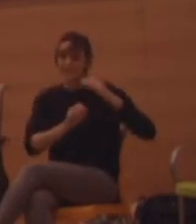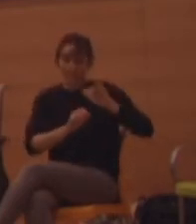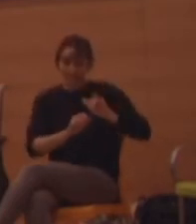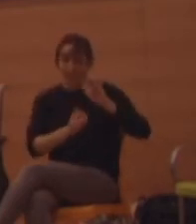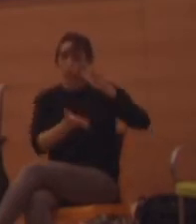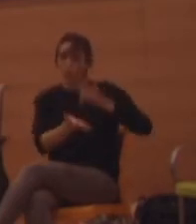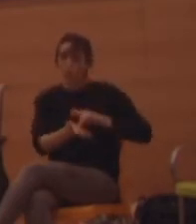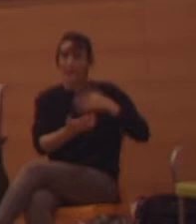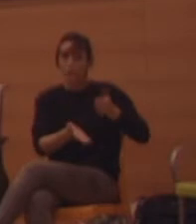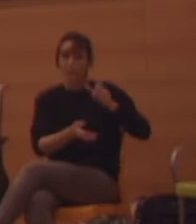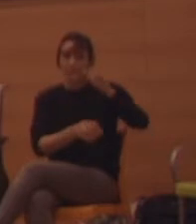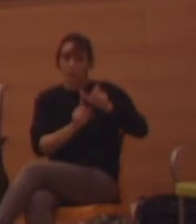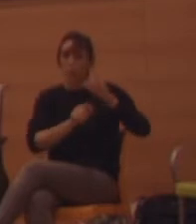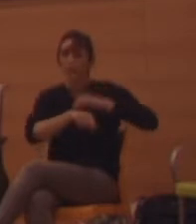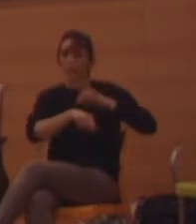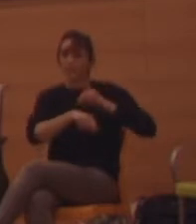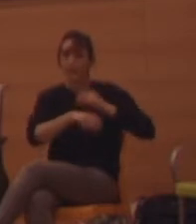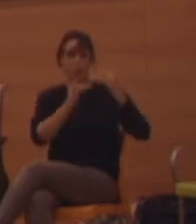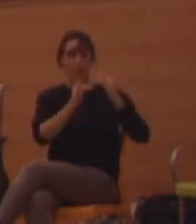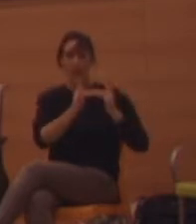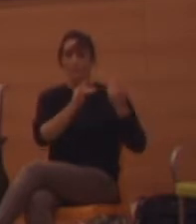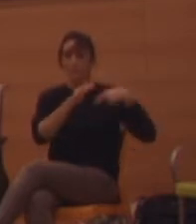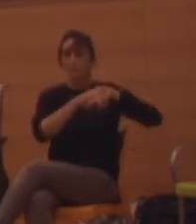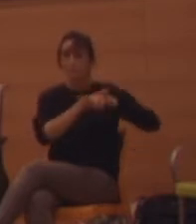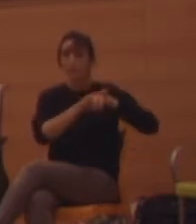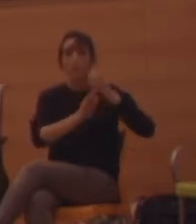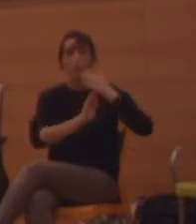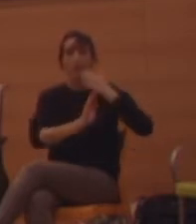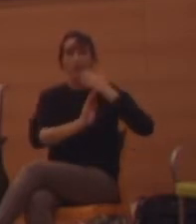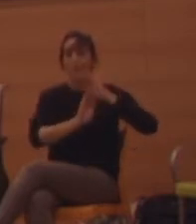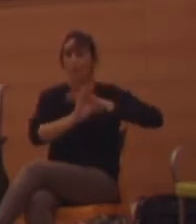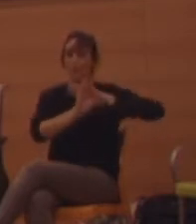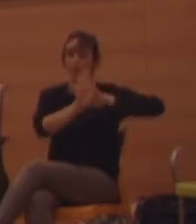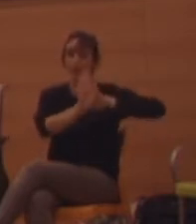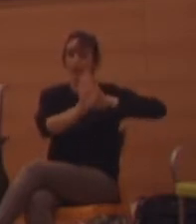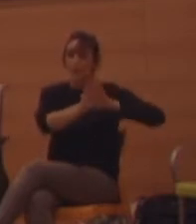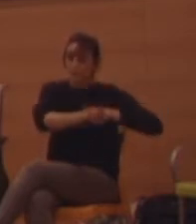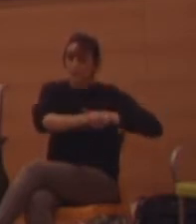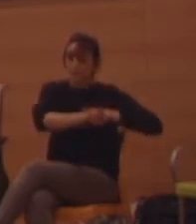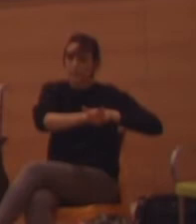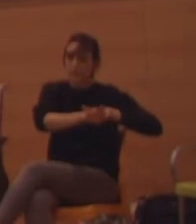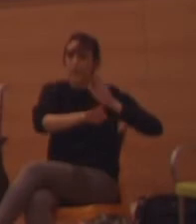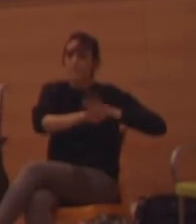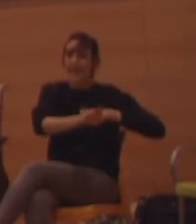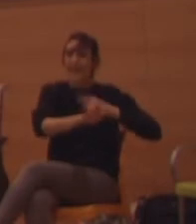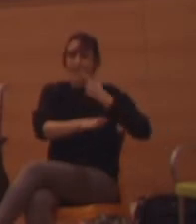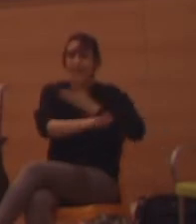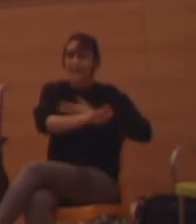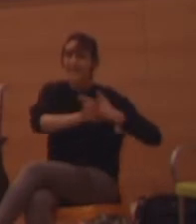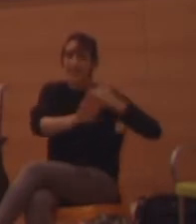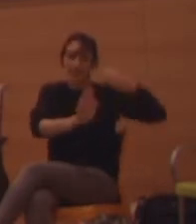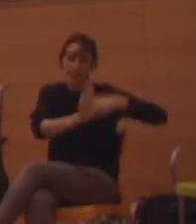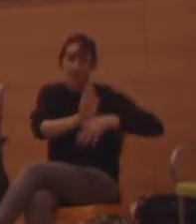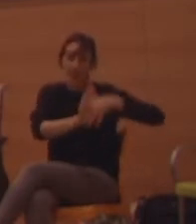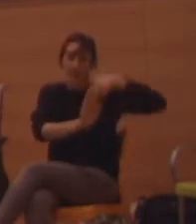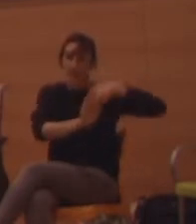aunque estén en la cama, de vez en cuando se sienten en la cama, cuelguen el pie hacia abajo, lo muevan el pie para que drene la acumulación que pueda tener ahí